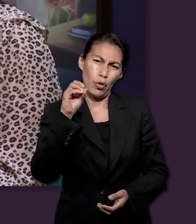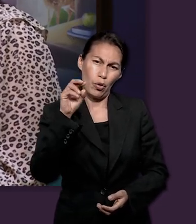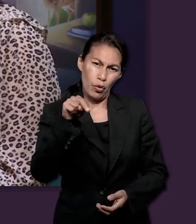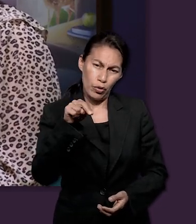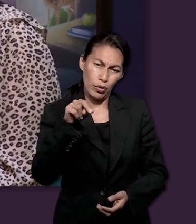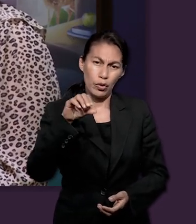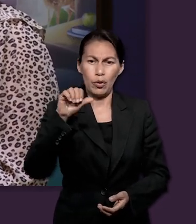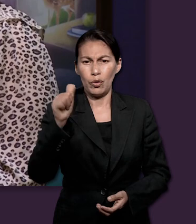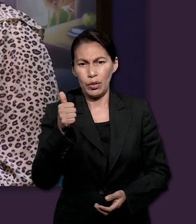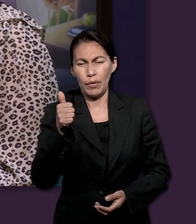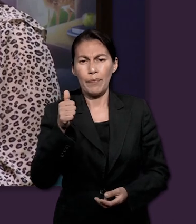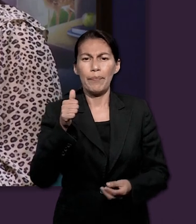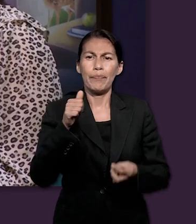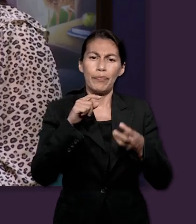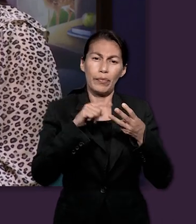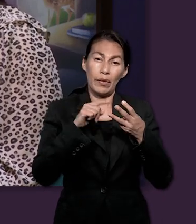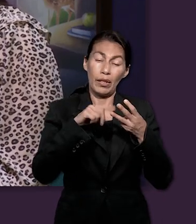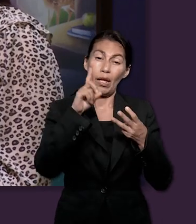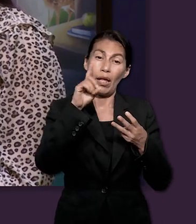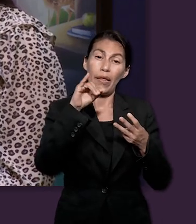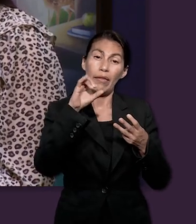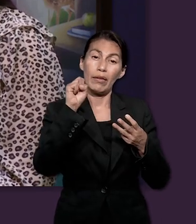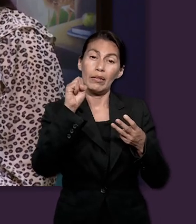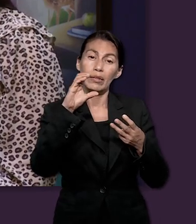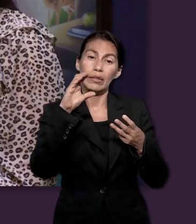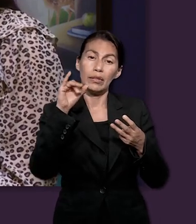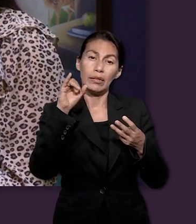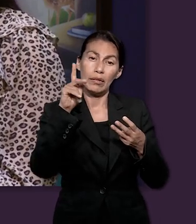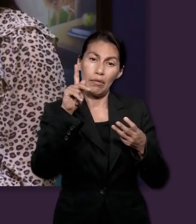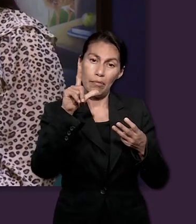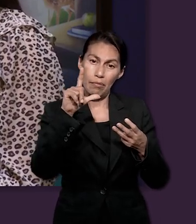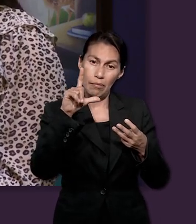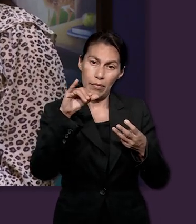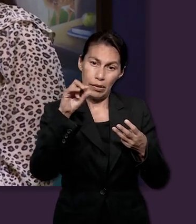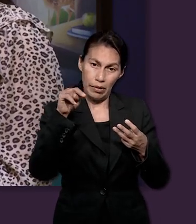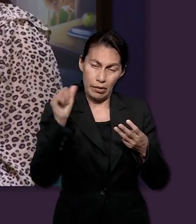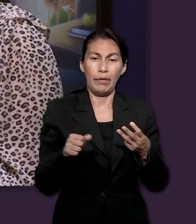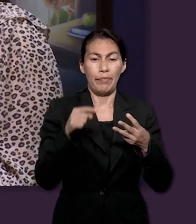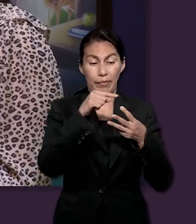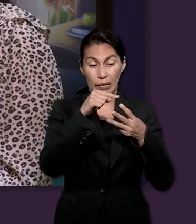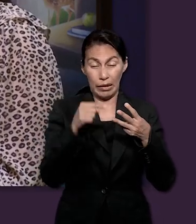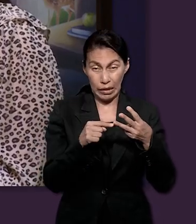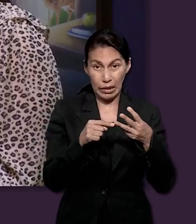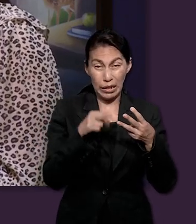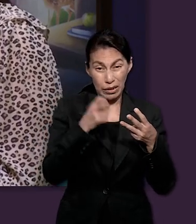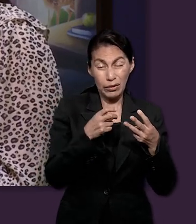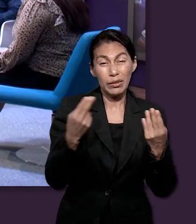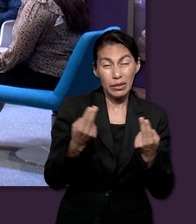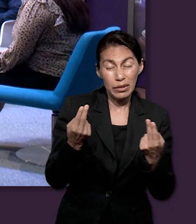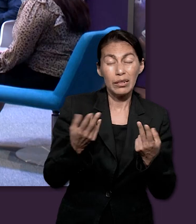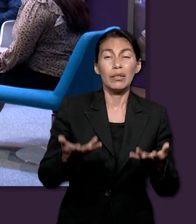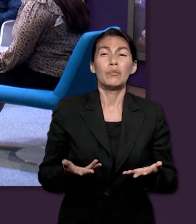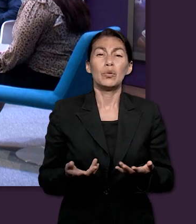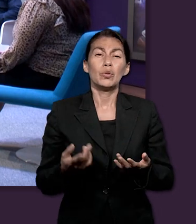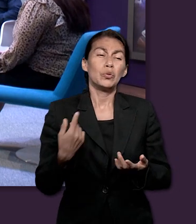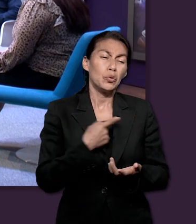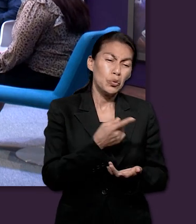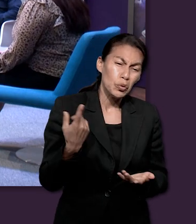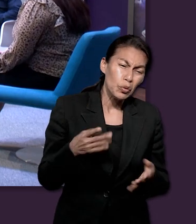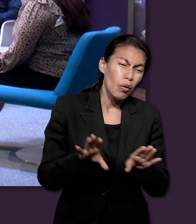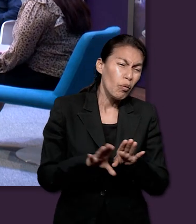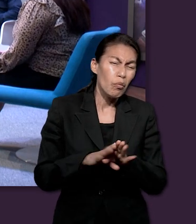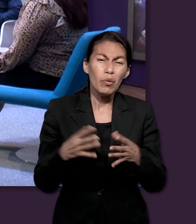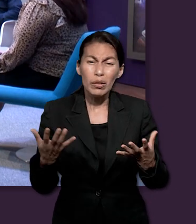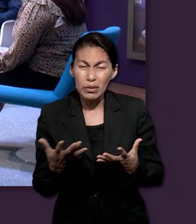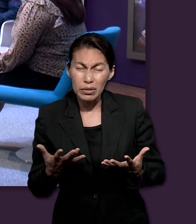importante, a mi parecer, es disciplina. Nosotros necesitamos ser disciplinados con esto que nos da, con las